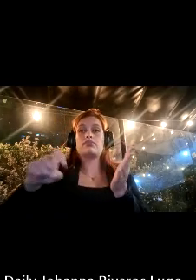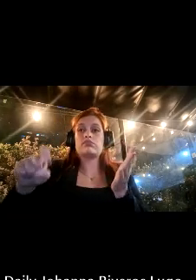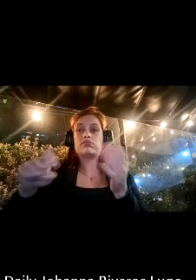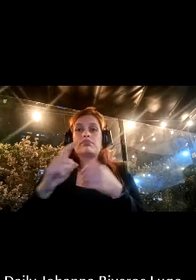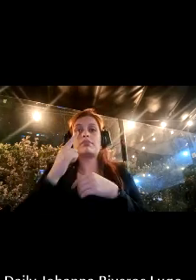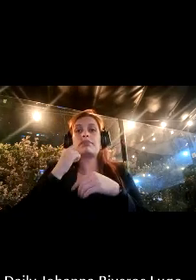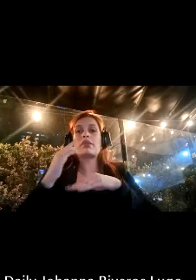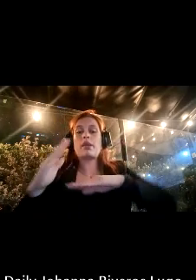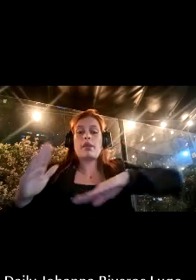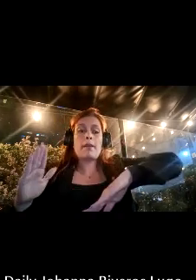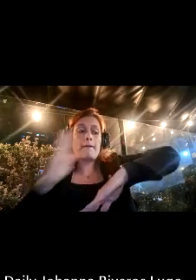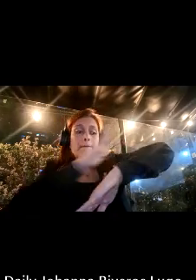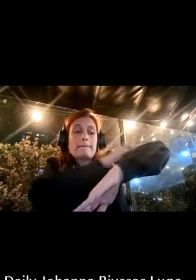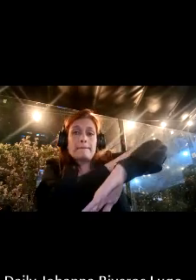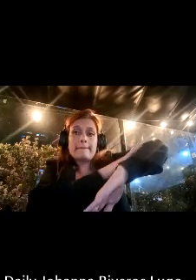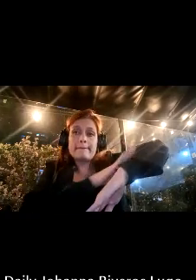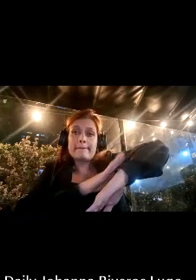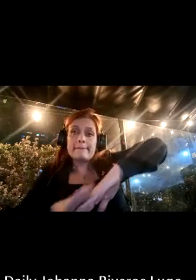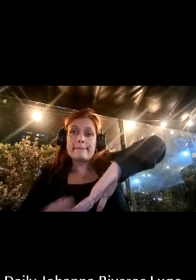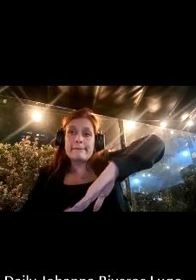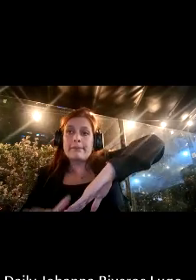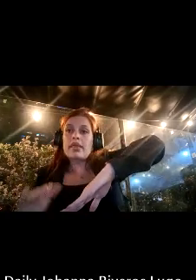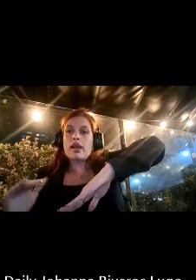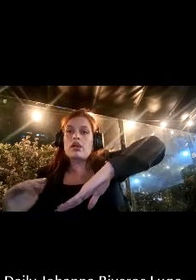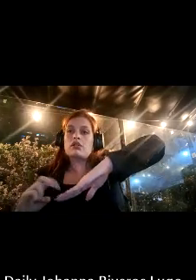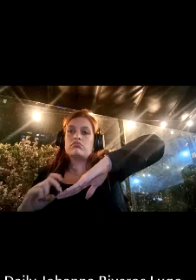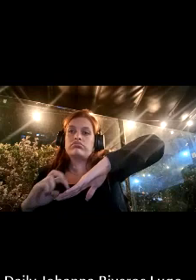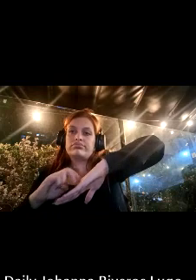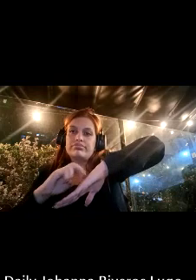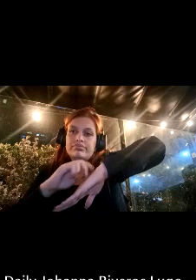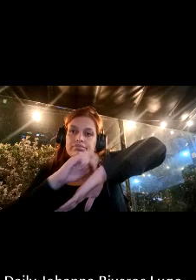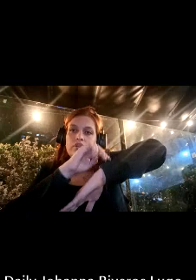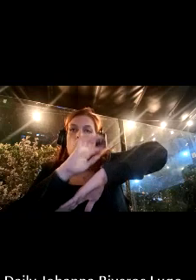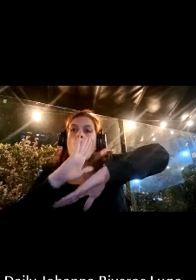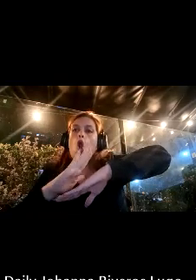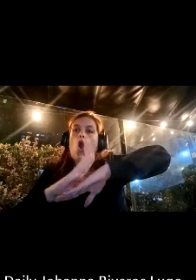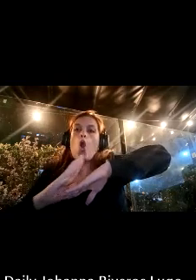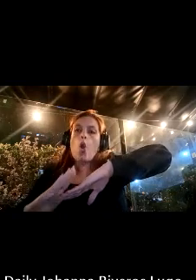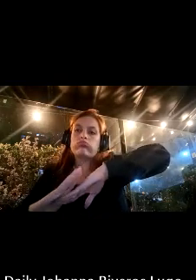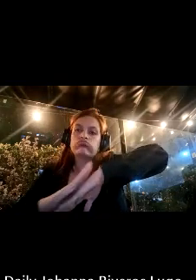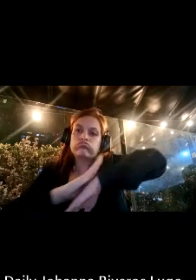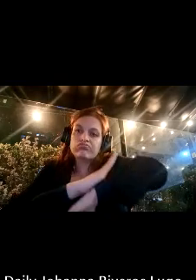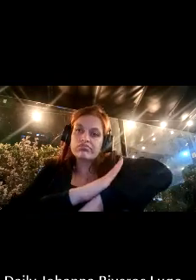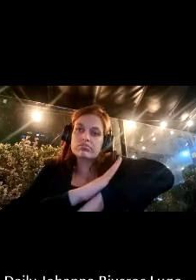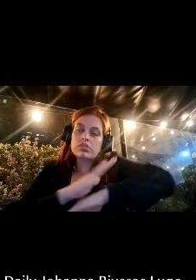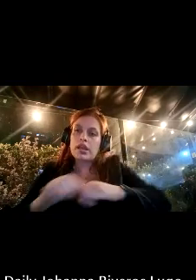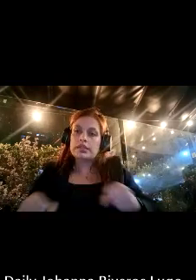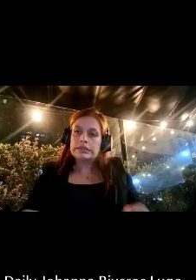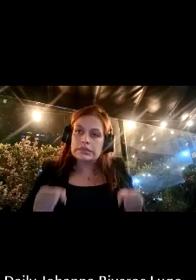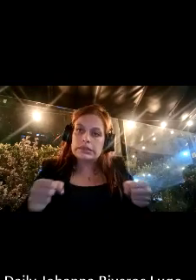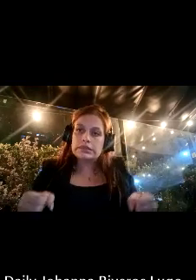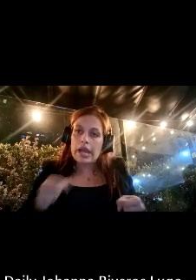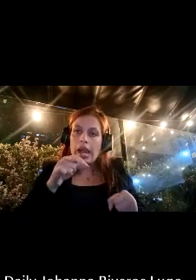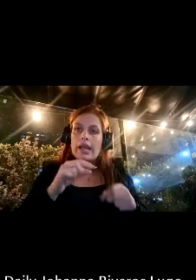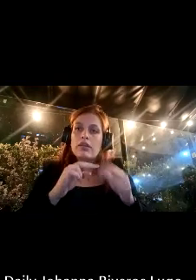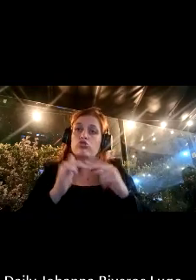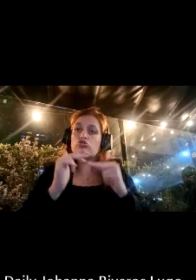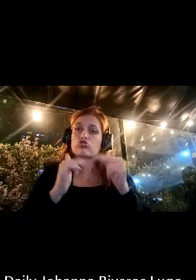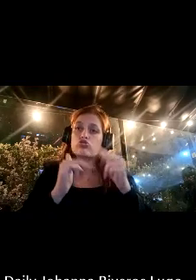inclinado. Para construir una rampa se puede usar